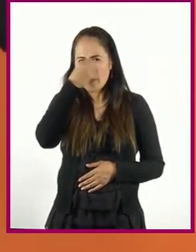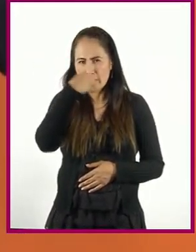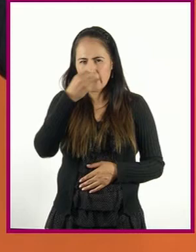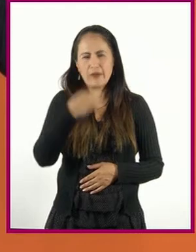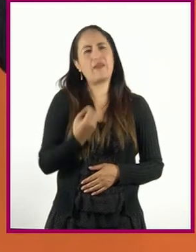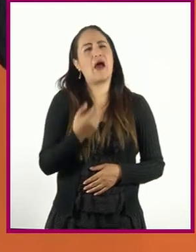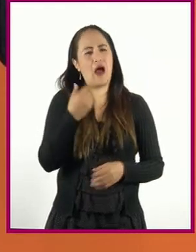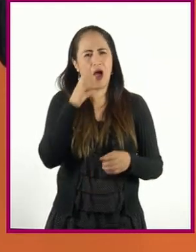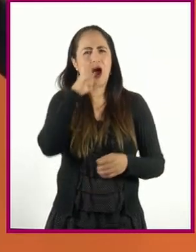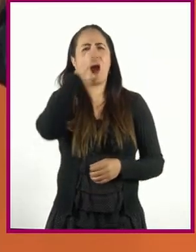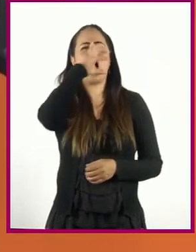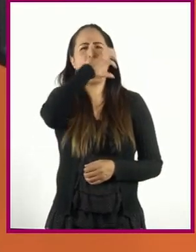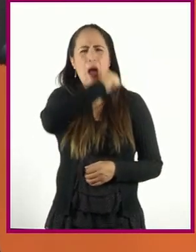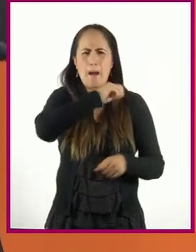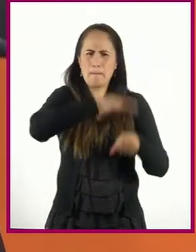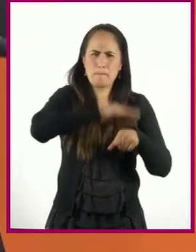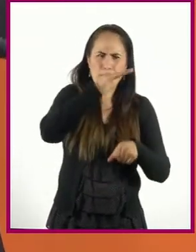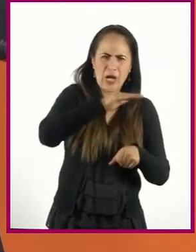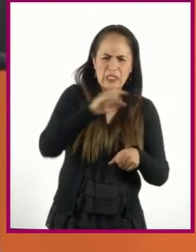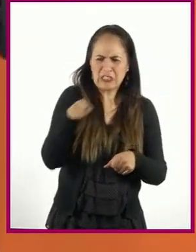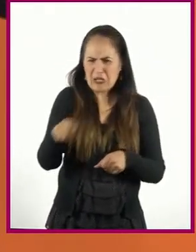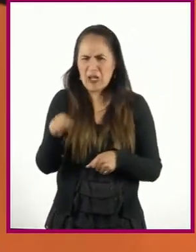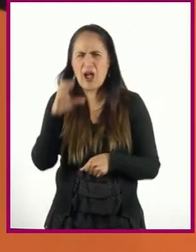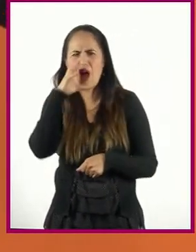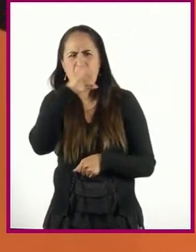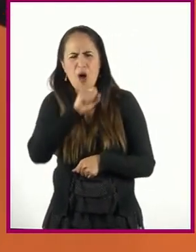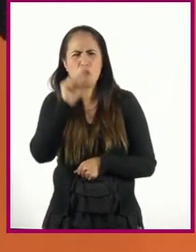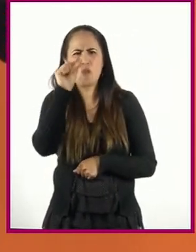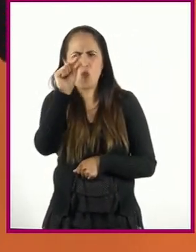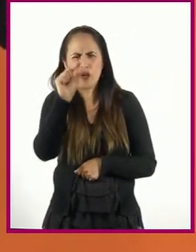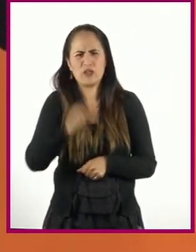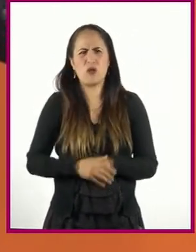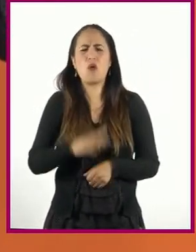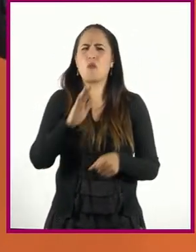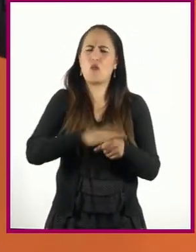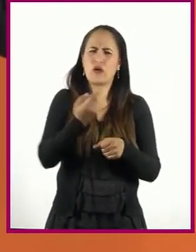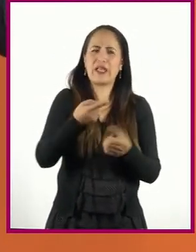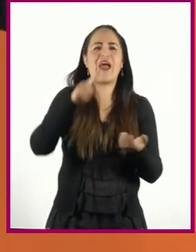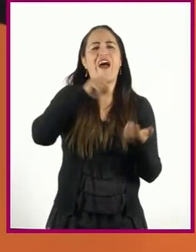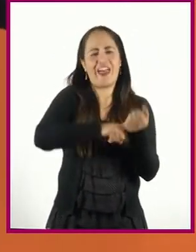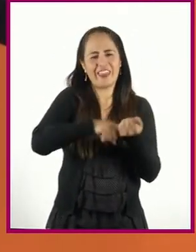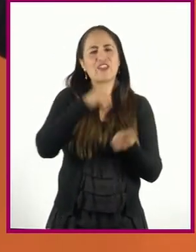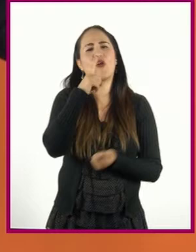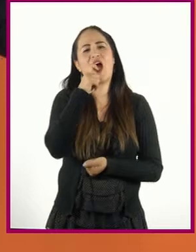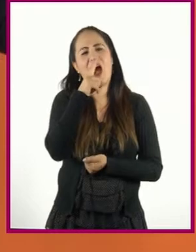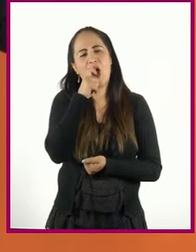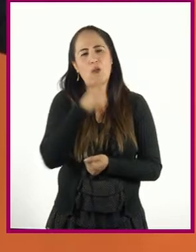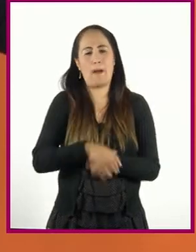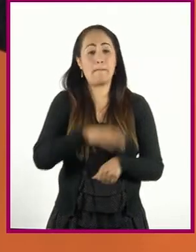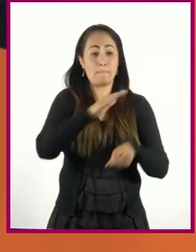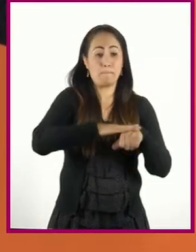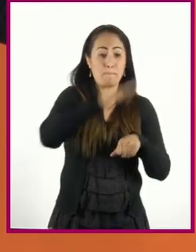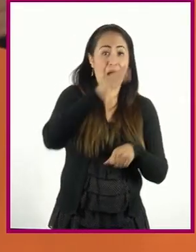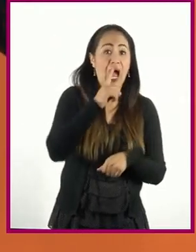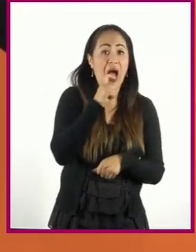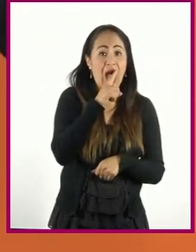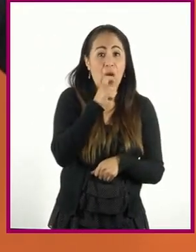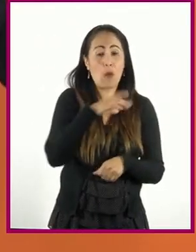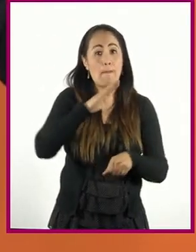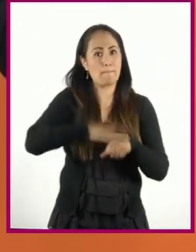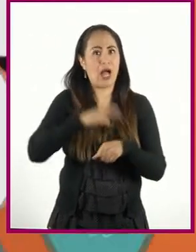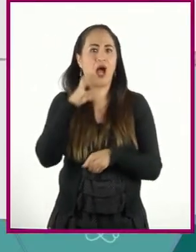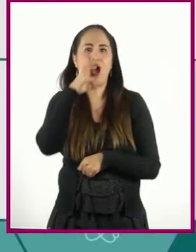más que otros. Esto se debe a la cantidad de agua que contienen. Entre más agua, más